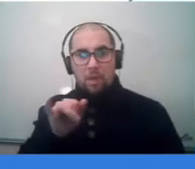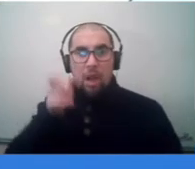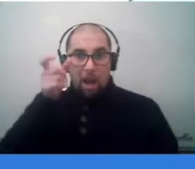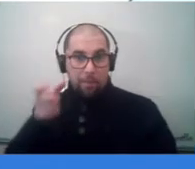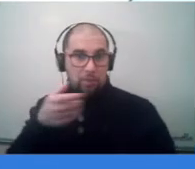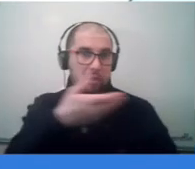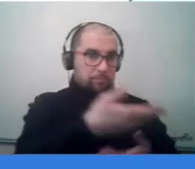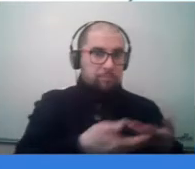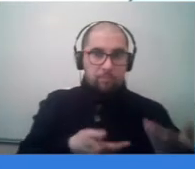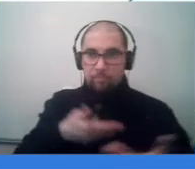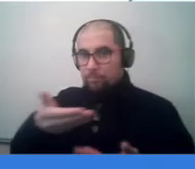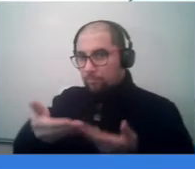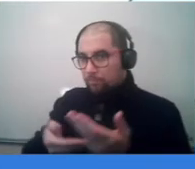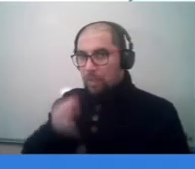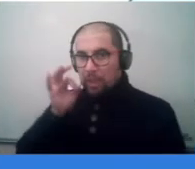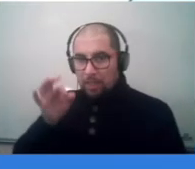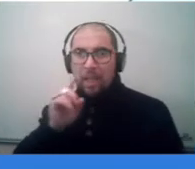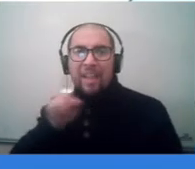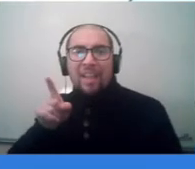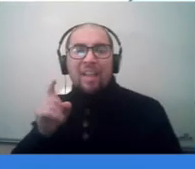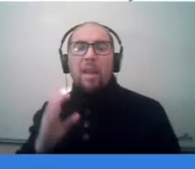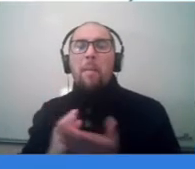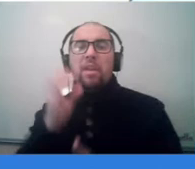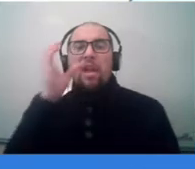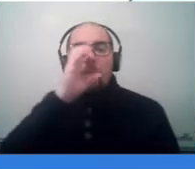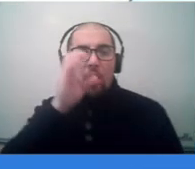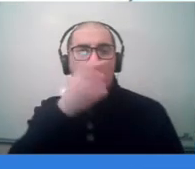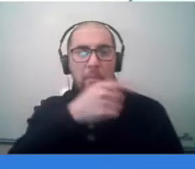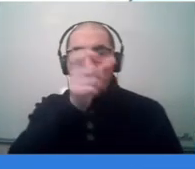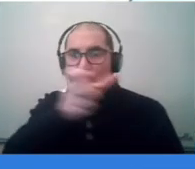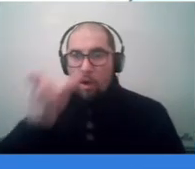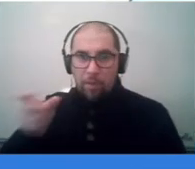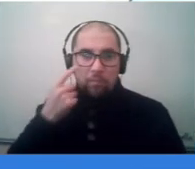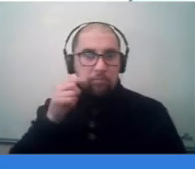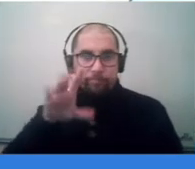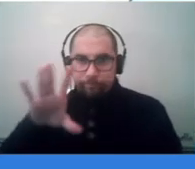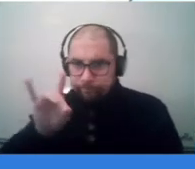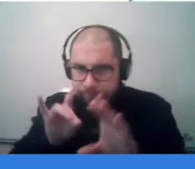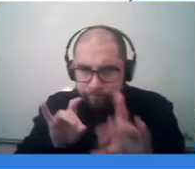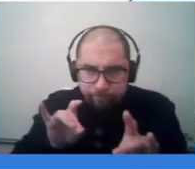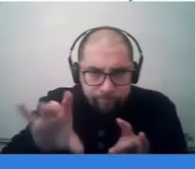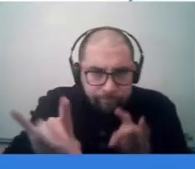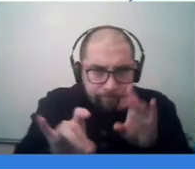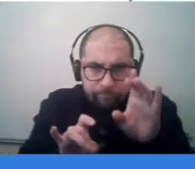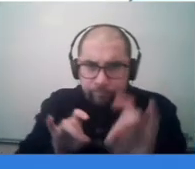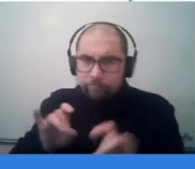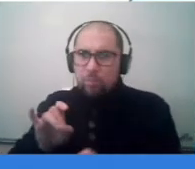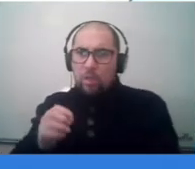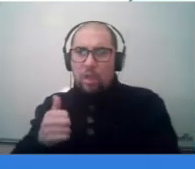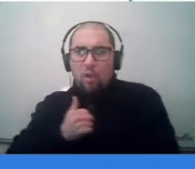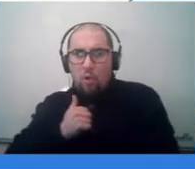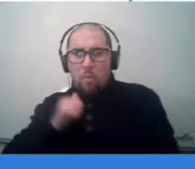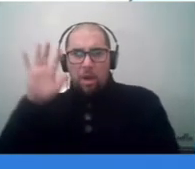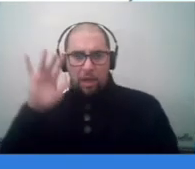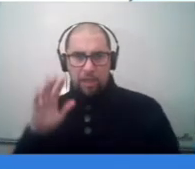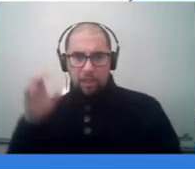El mediador debe definir un criterio de búsqueda y los jugadores deben buscar una tarjeta que lo